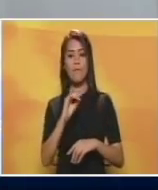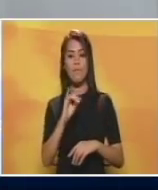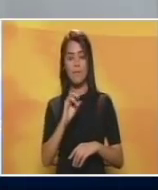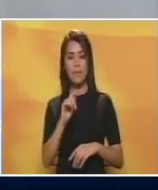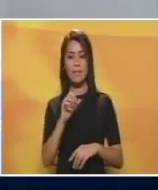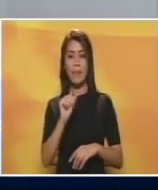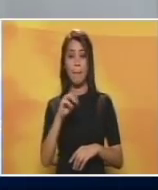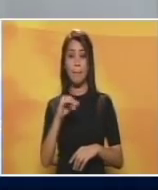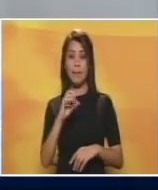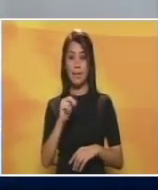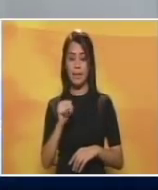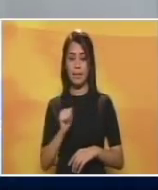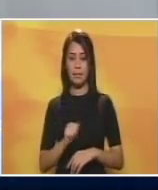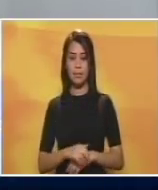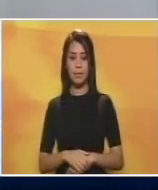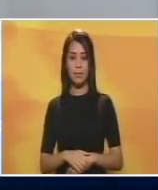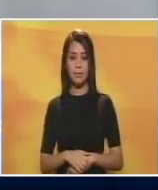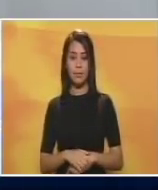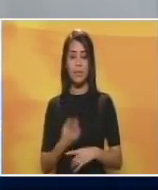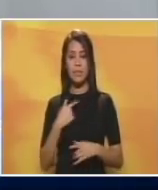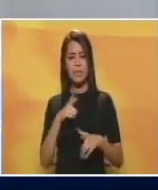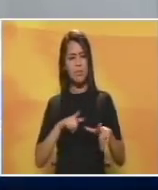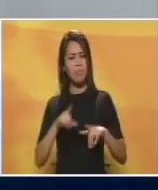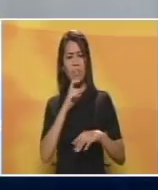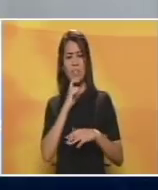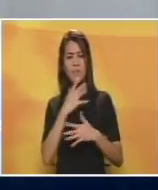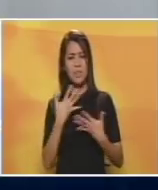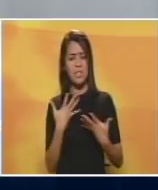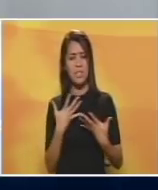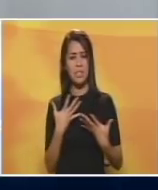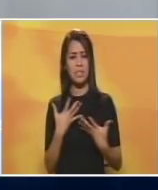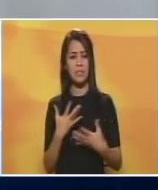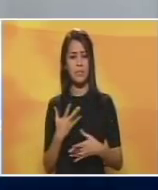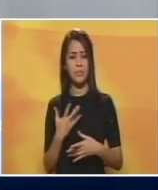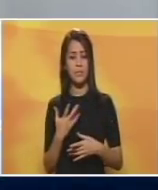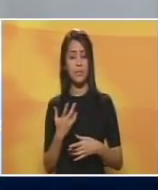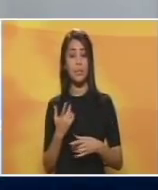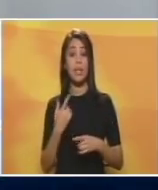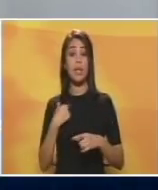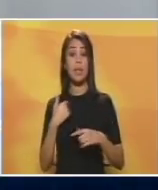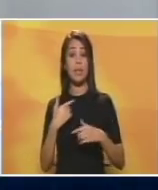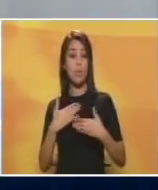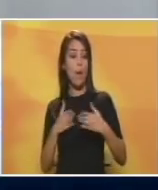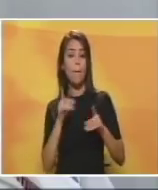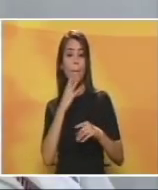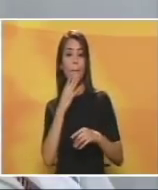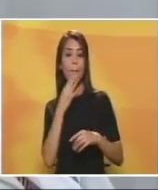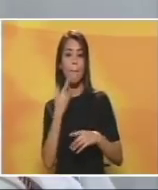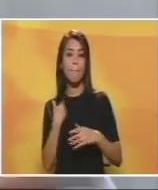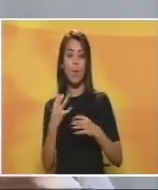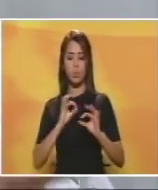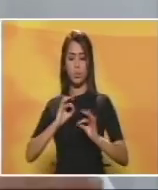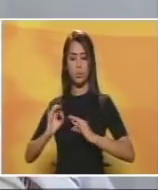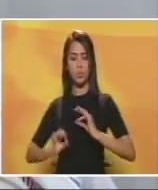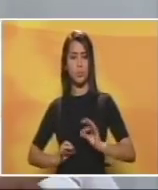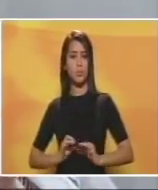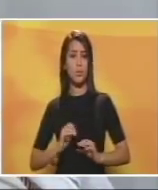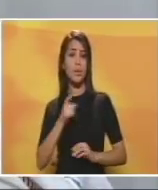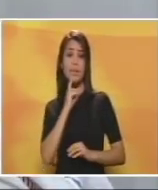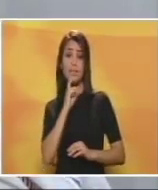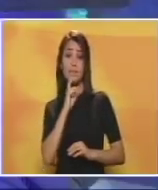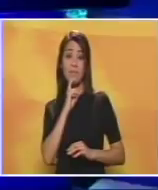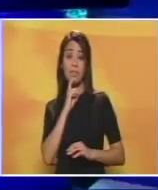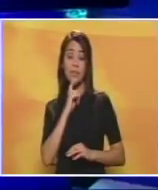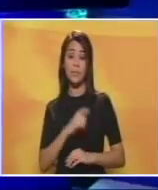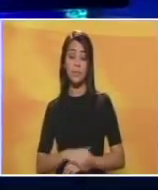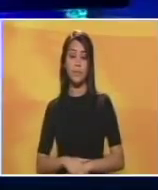y cae en ese espacio, está viendo una puerta de entrada. Al abrir esa puerta de entrada se está contaminando y puede generar